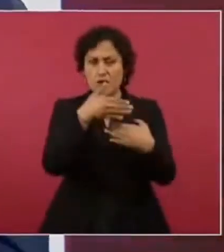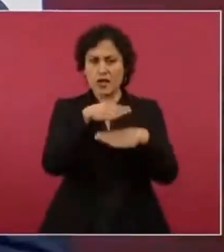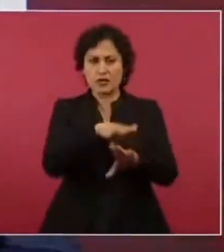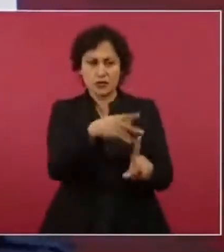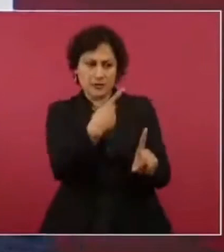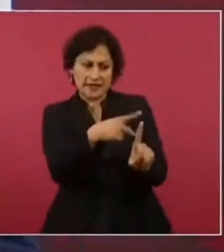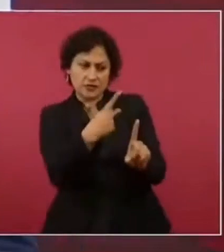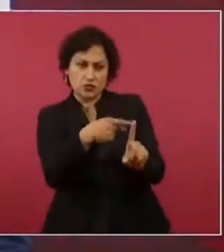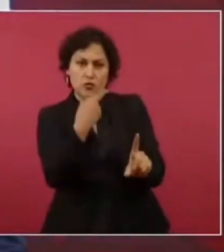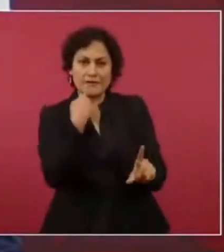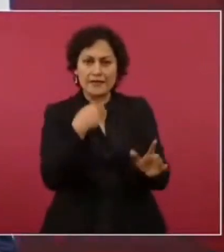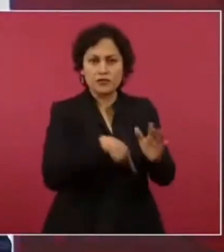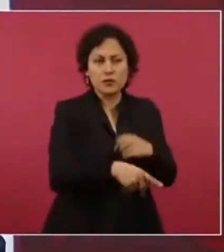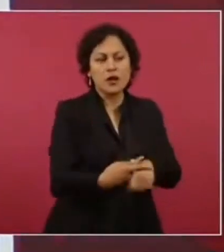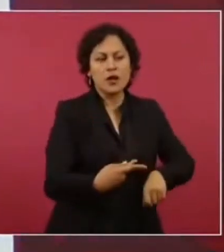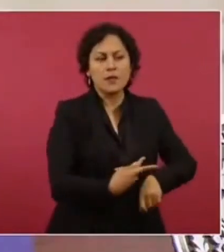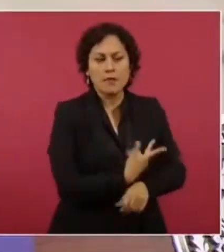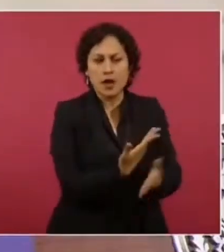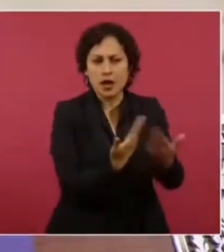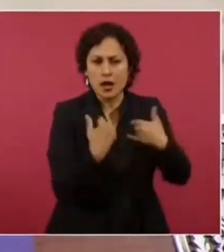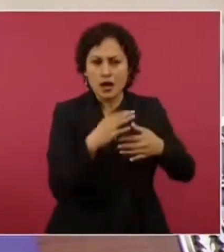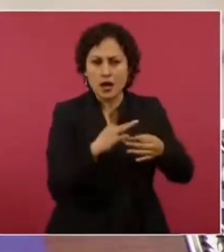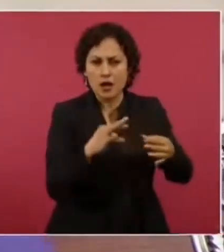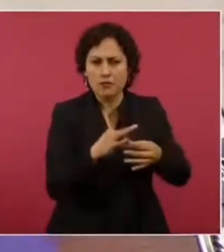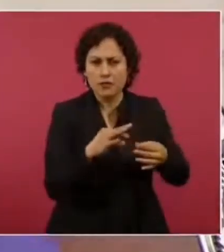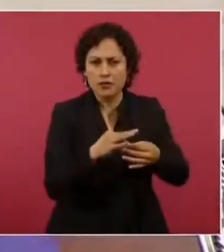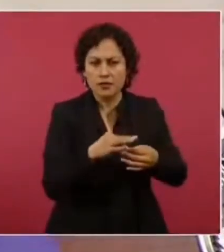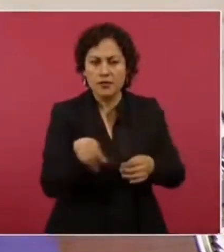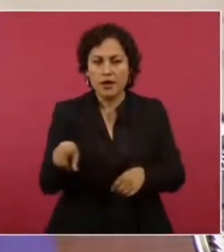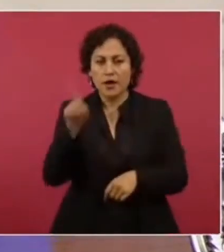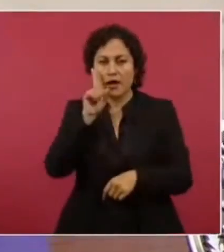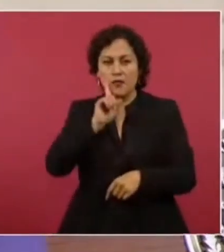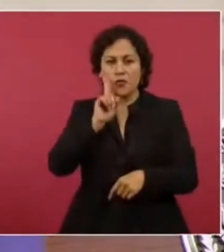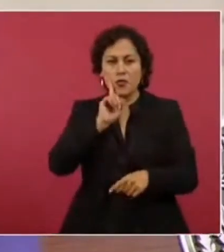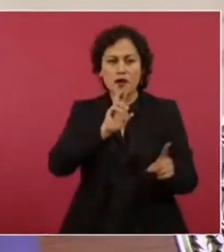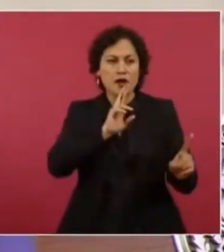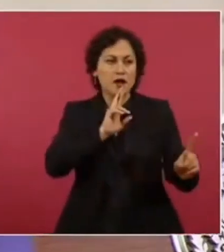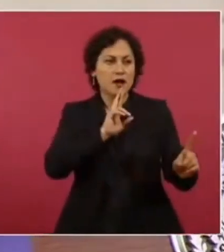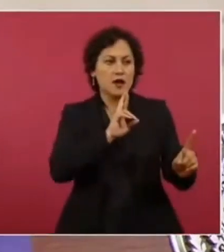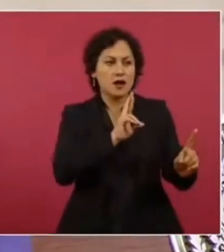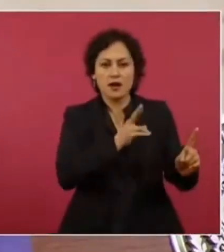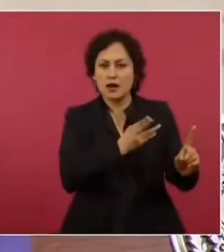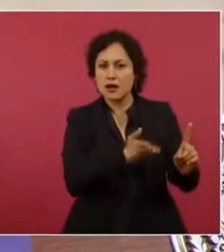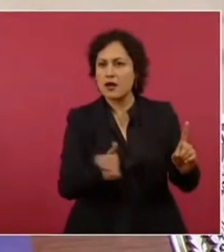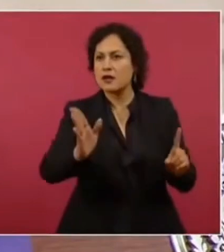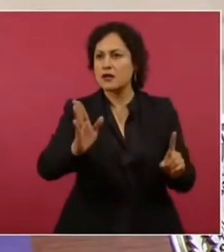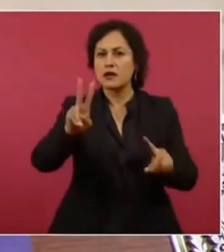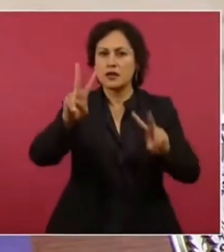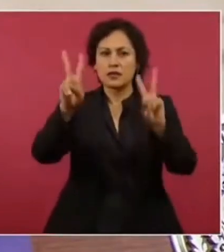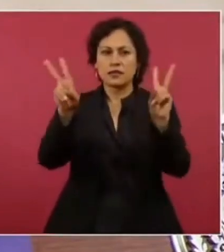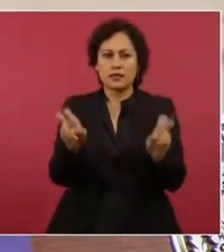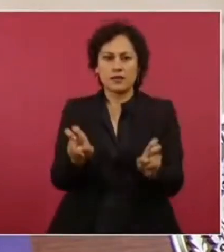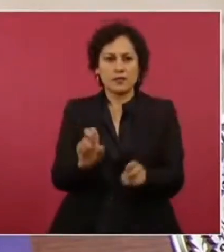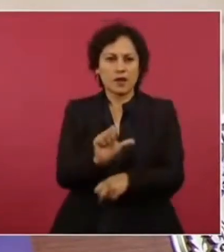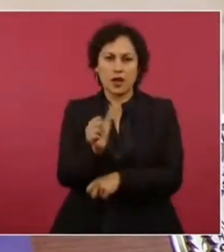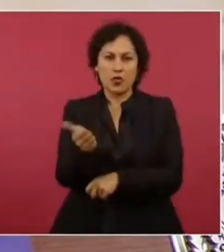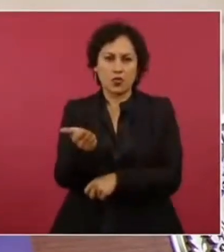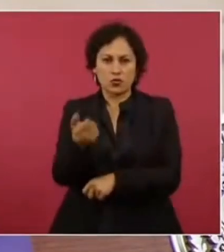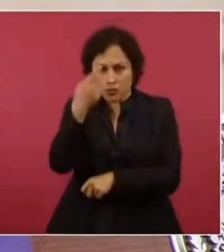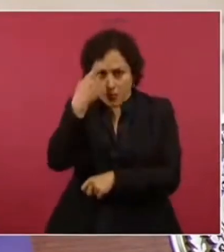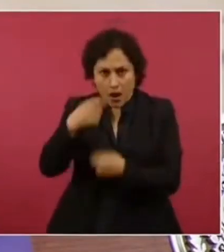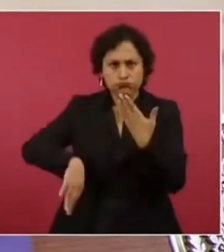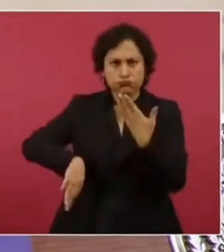problema y revivida no este contra